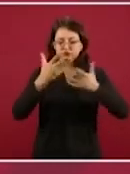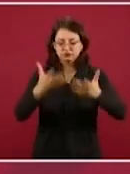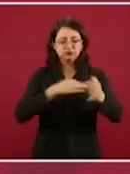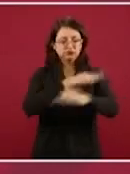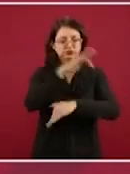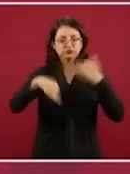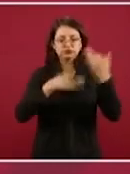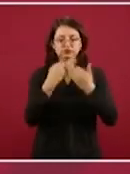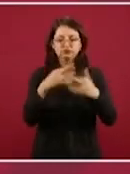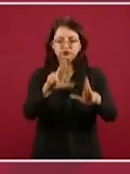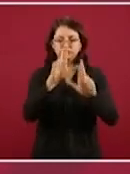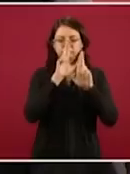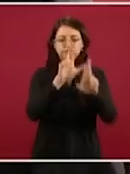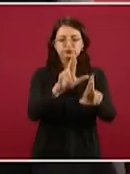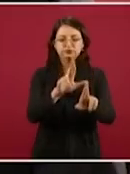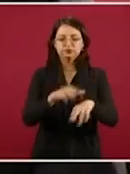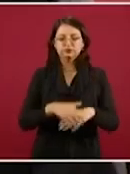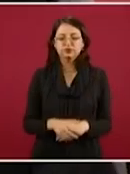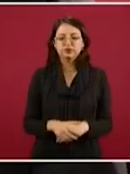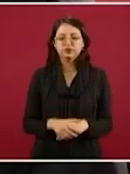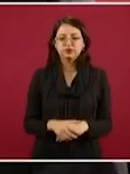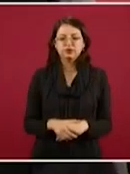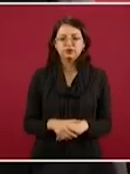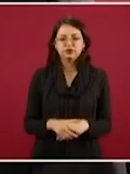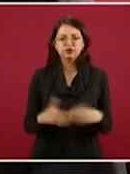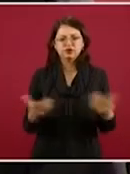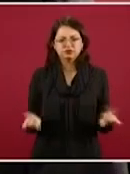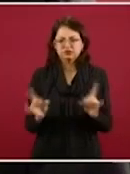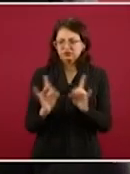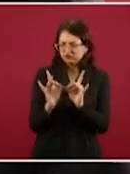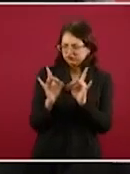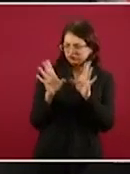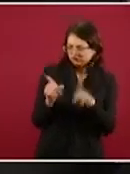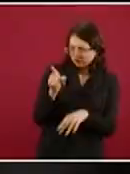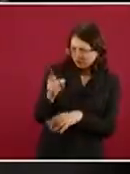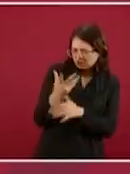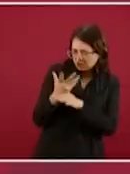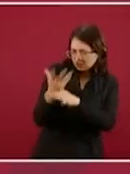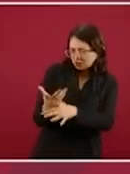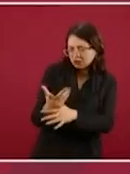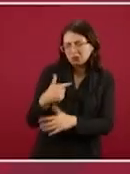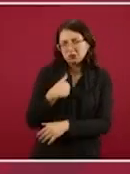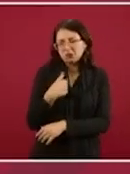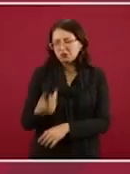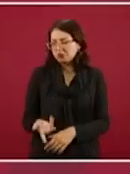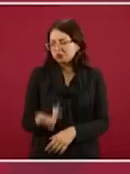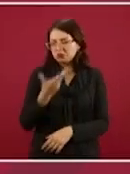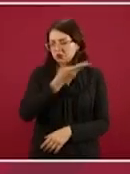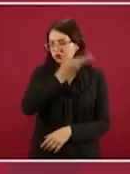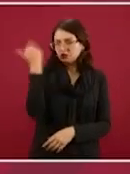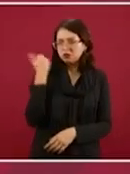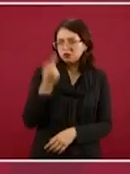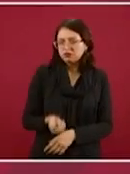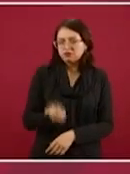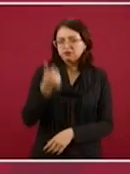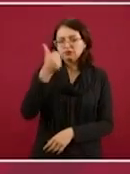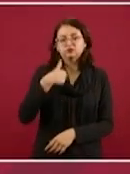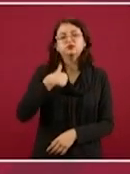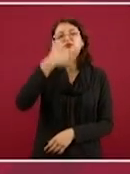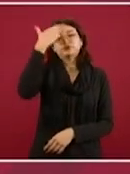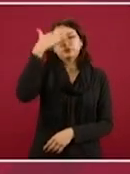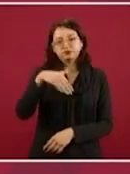expresión. No conozco sobre este incidente, pero sé que Javier